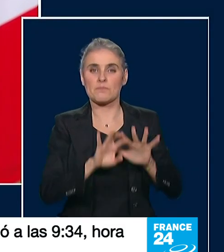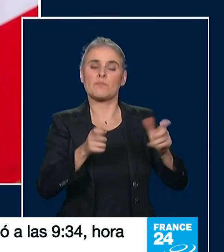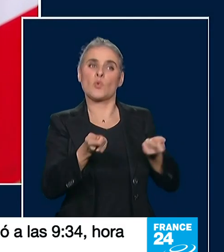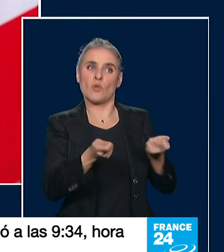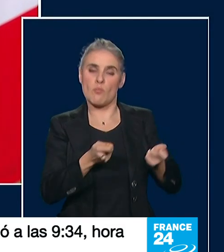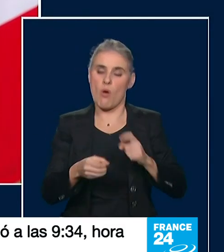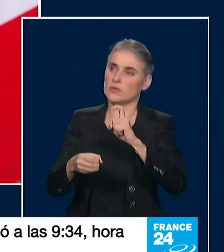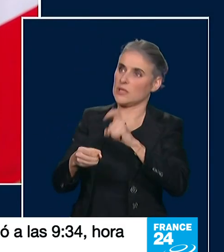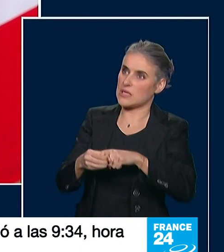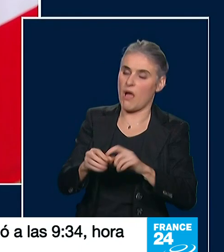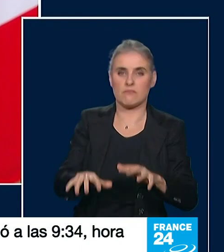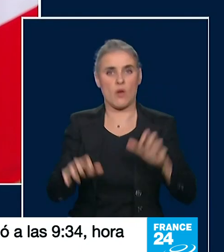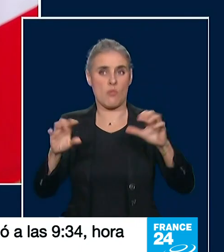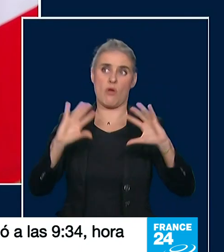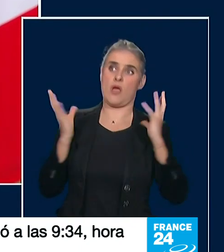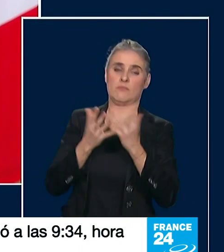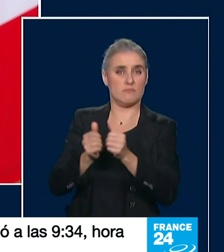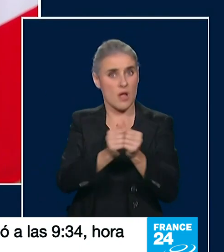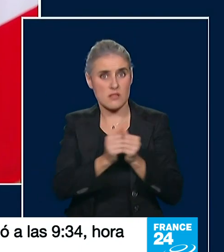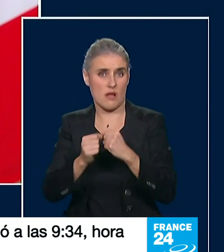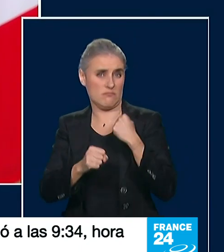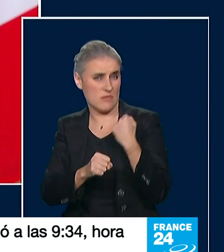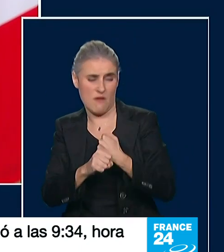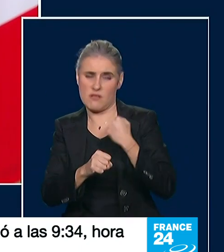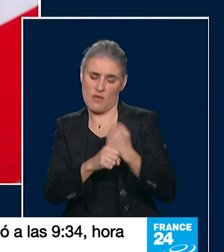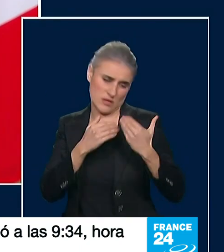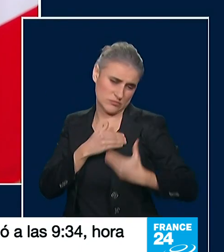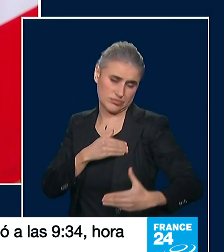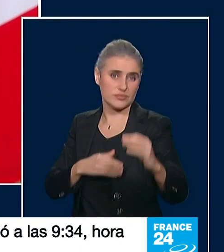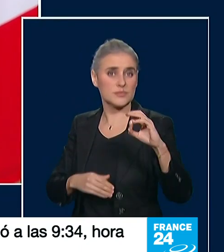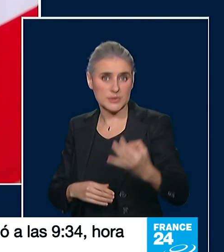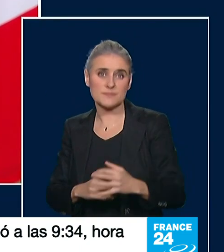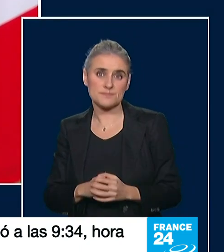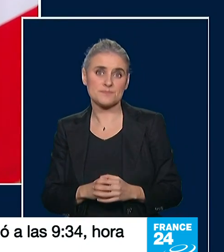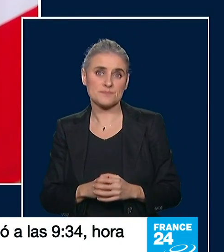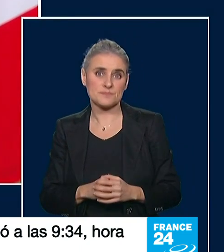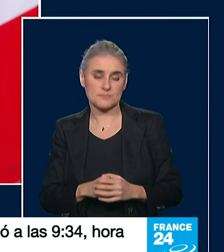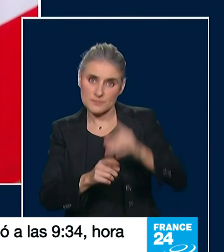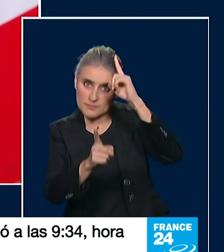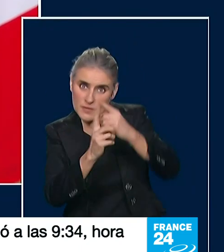parlamento trabajarán para poner en marcha las normas que se aplicarán a partir de finales de 2023